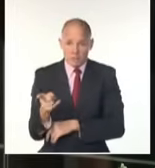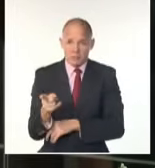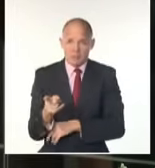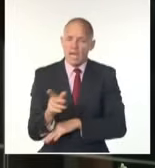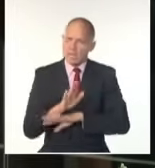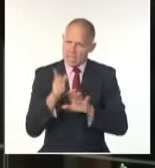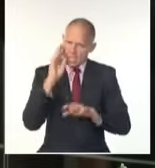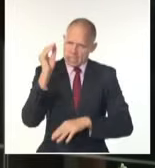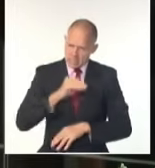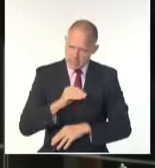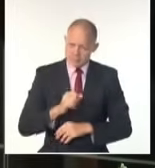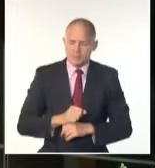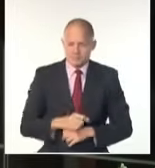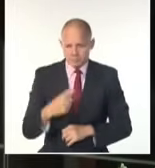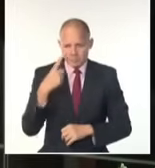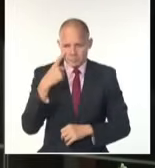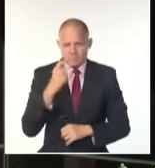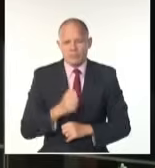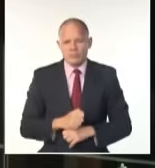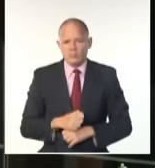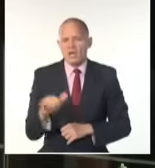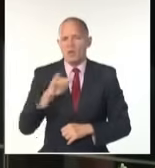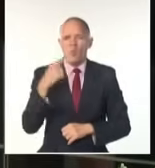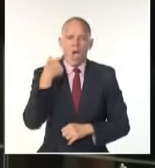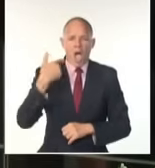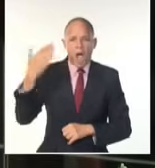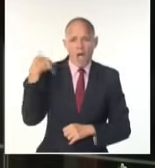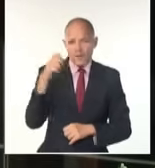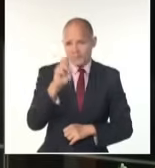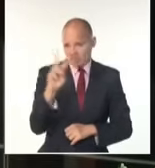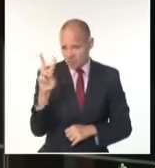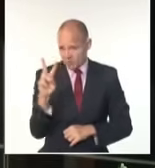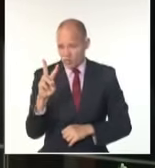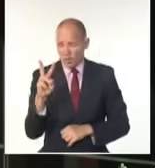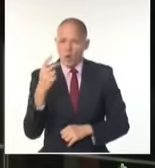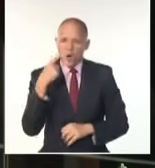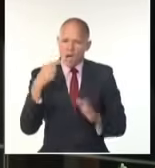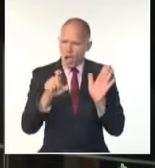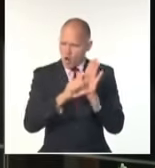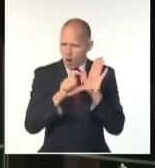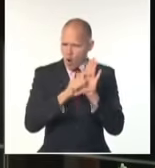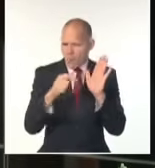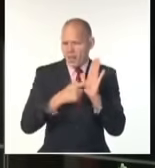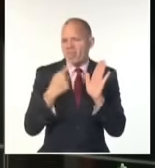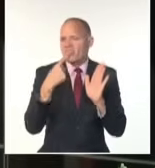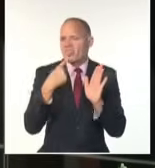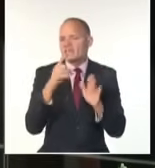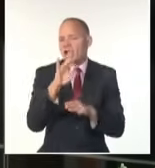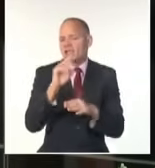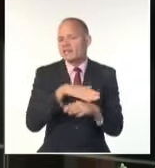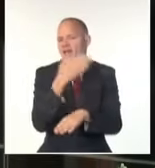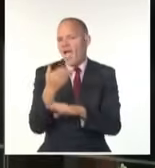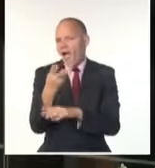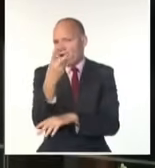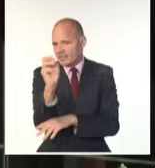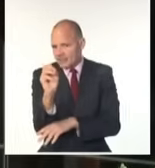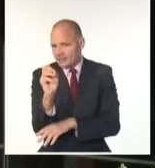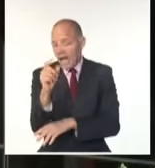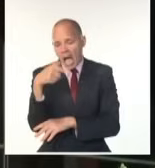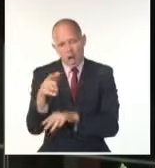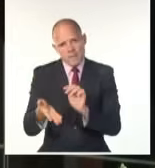ley 159-22, la sanción aumentó. O sea, el marco sancionador ya no es de 15 a 30, sino de 20 a